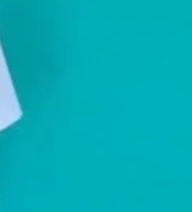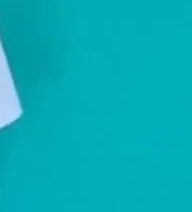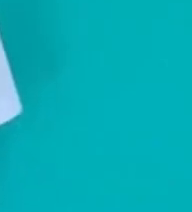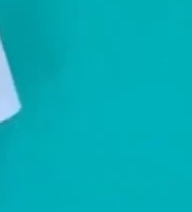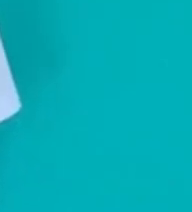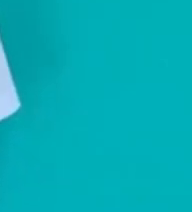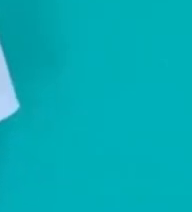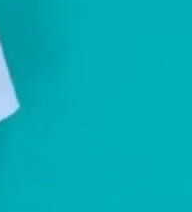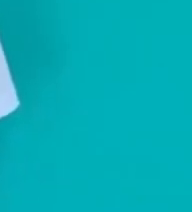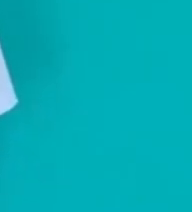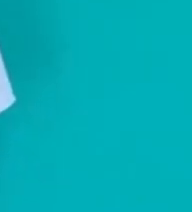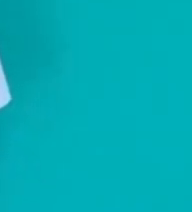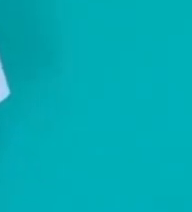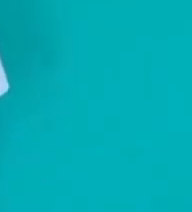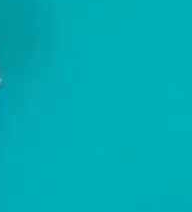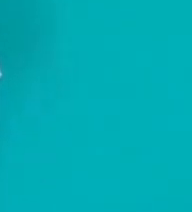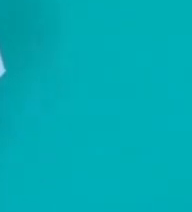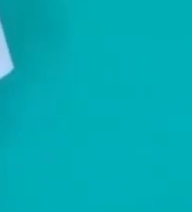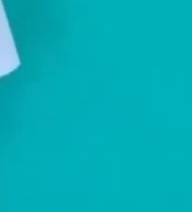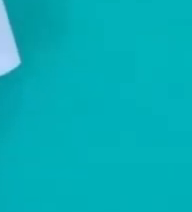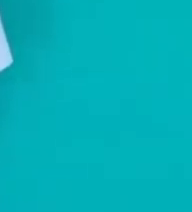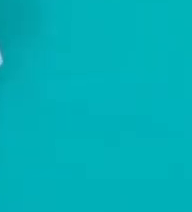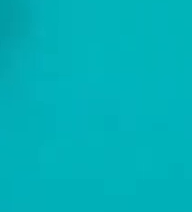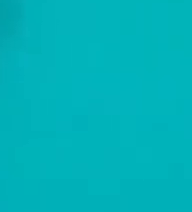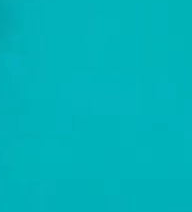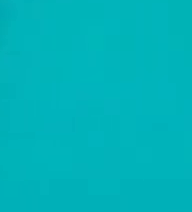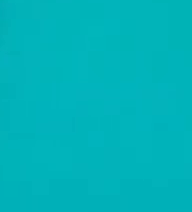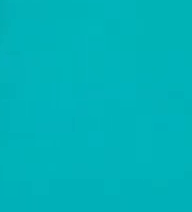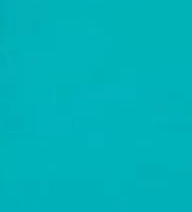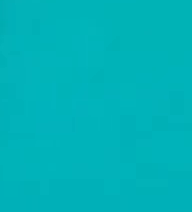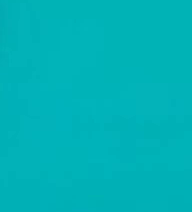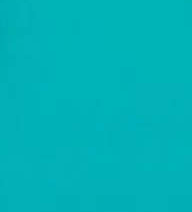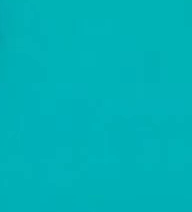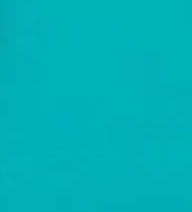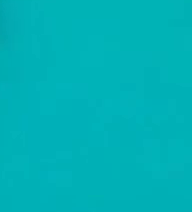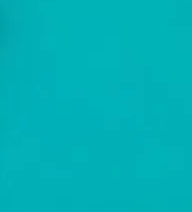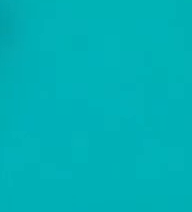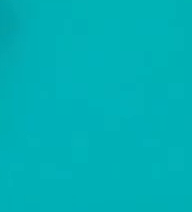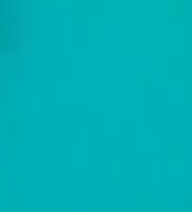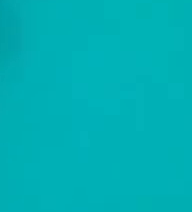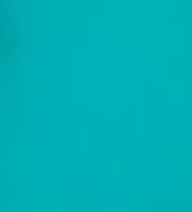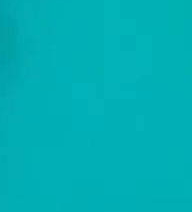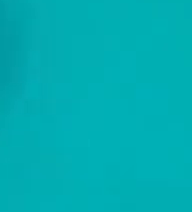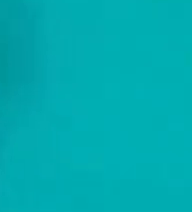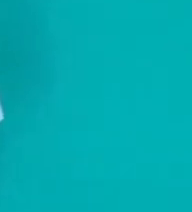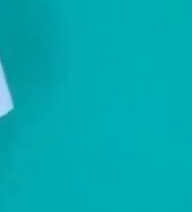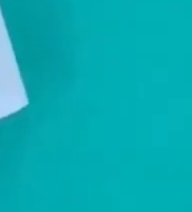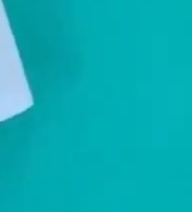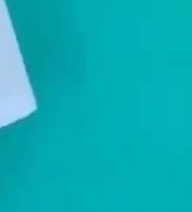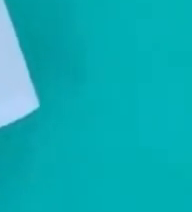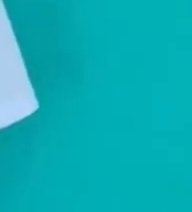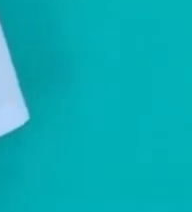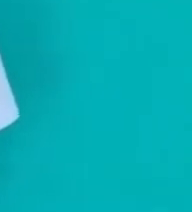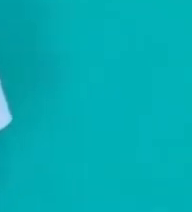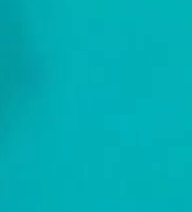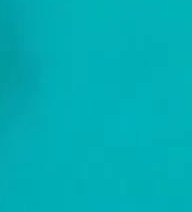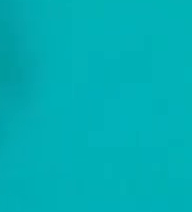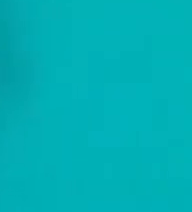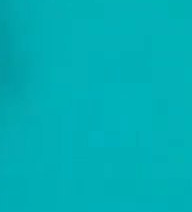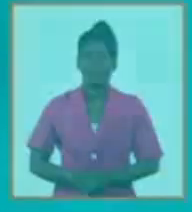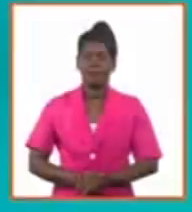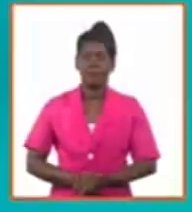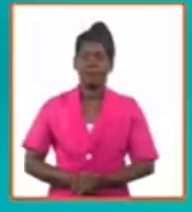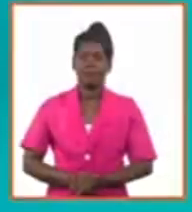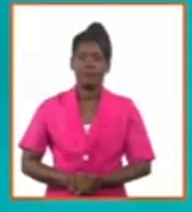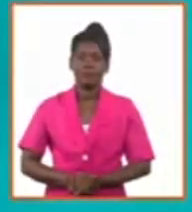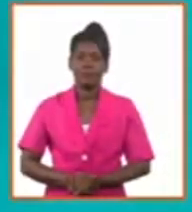La aspiración de todo joven universitario en este momento es pasar un congreso, yo creo que atemperado a las situaciones actuales, un congreso además en donde se vean